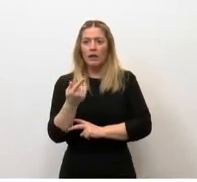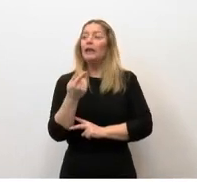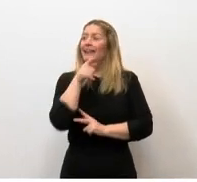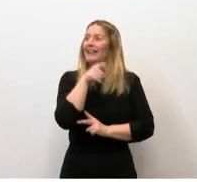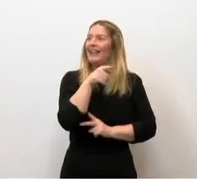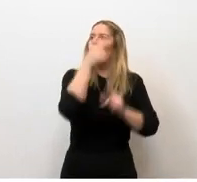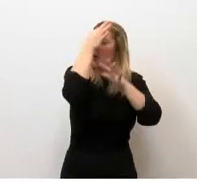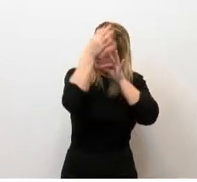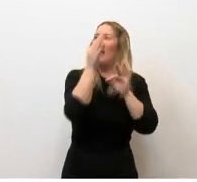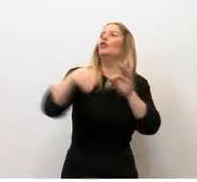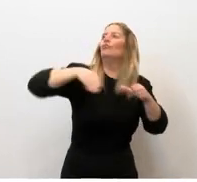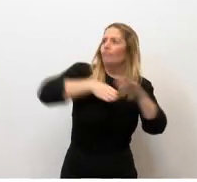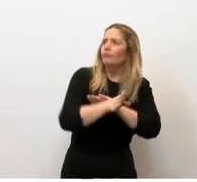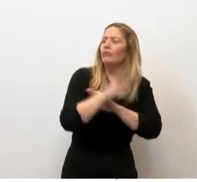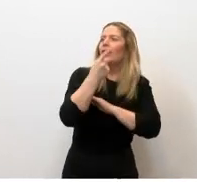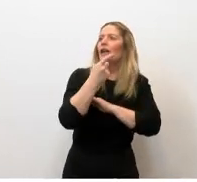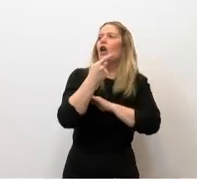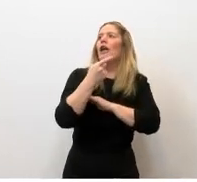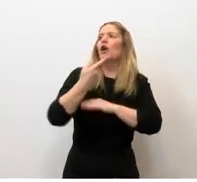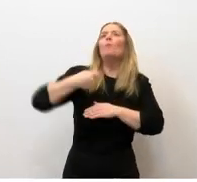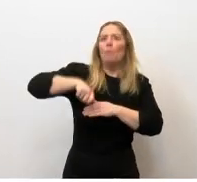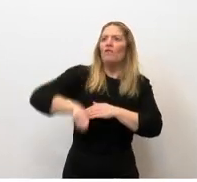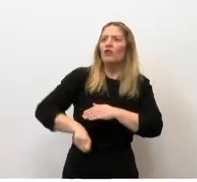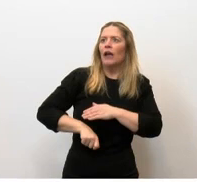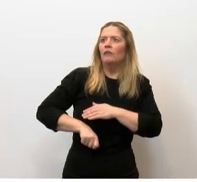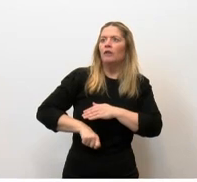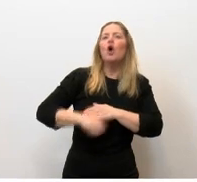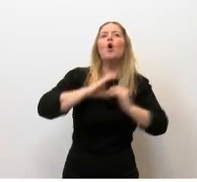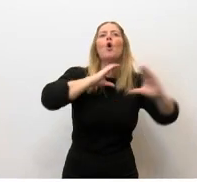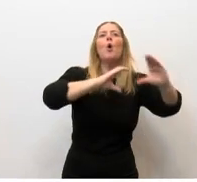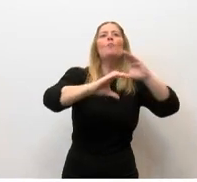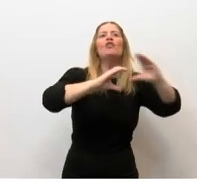comunicador científico. Contando que una soy yo, ¿vale?